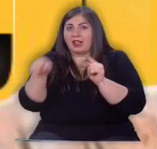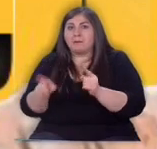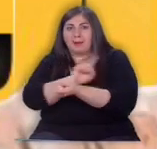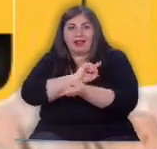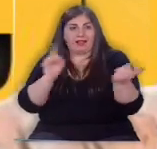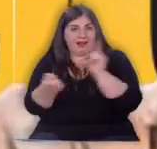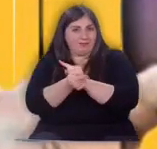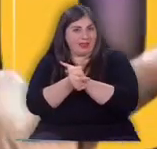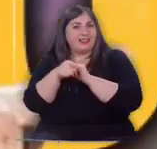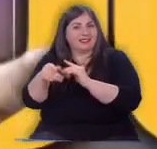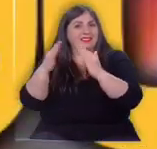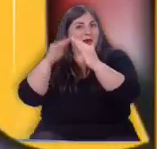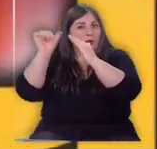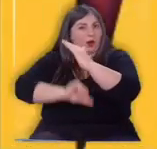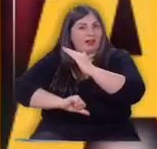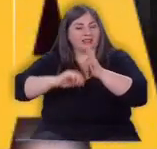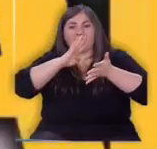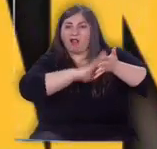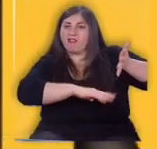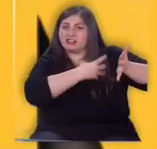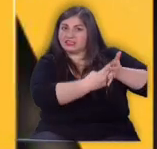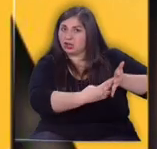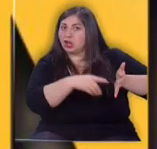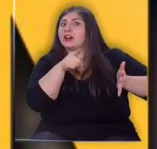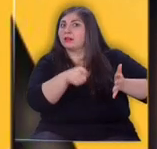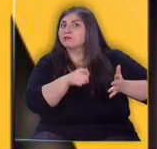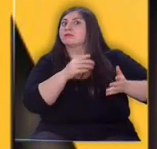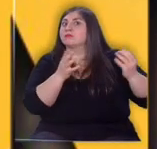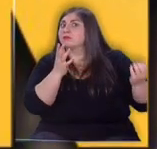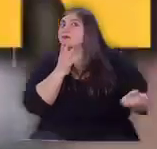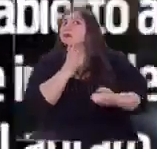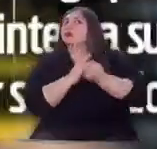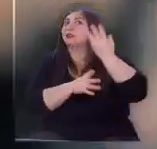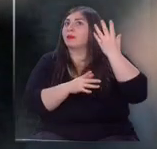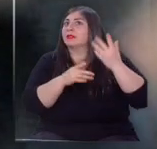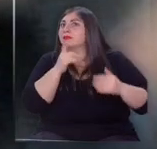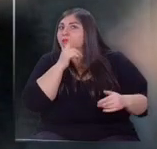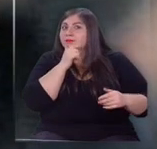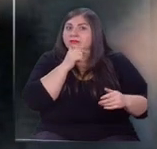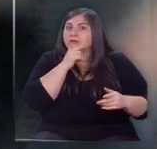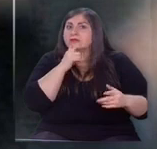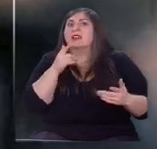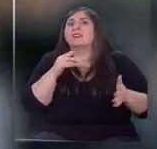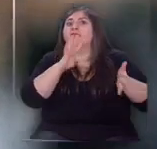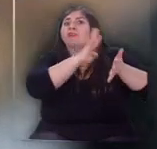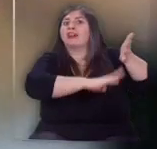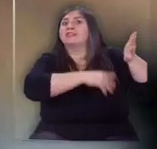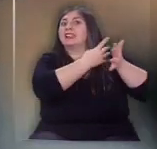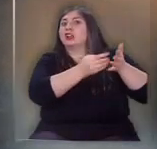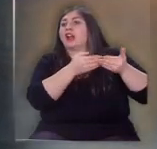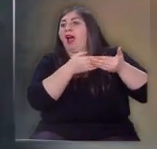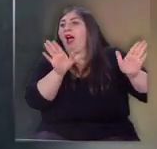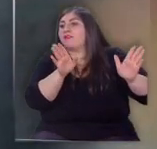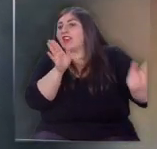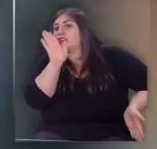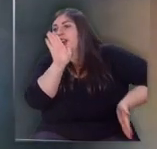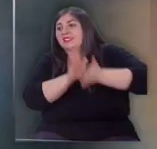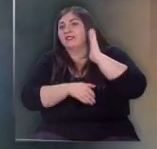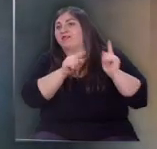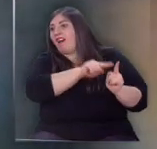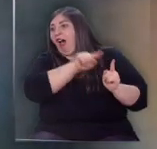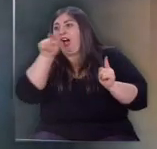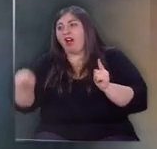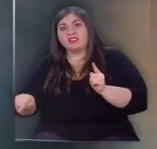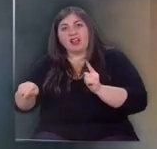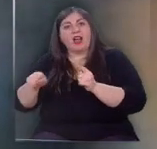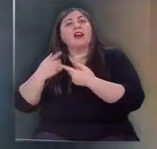sigue pasando su cuarentena ahí en Barcelona, está nuevamente en estos rumores. Dice, Barcelona está abierto a una salida.